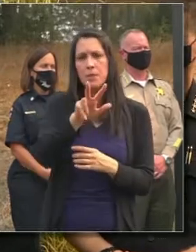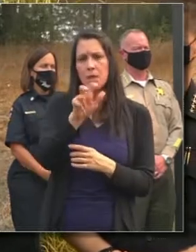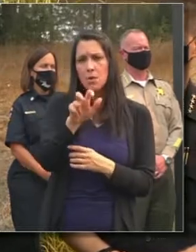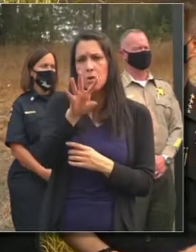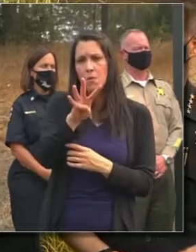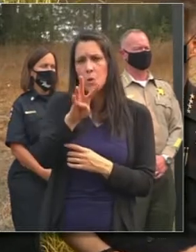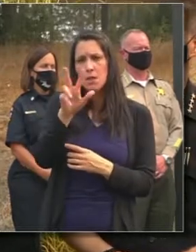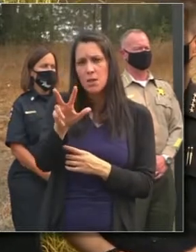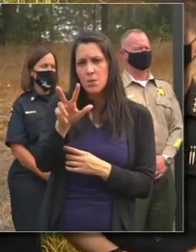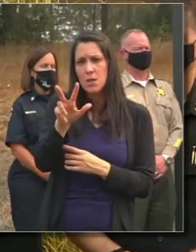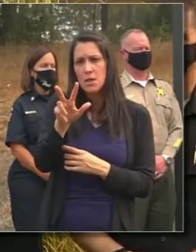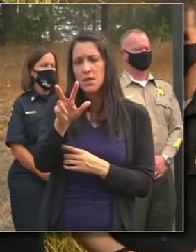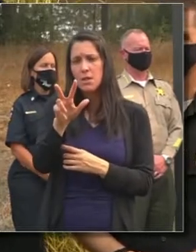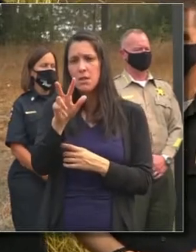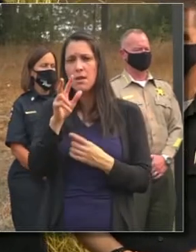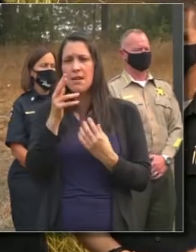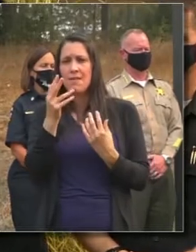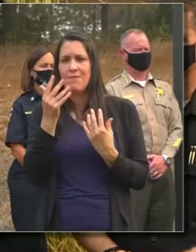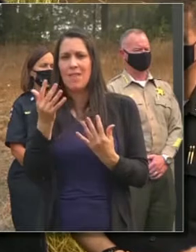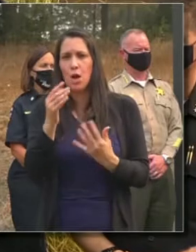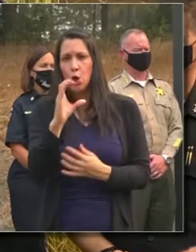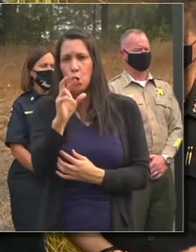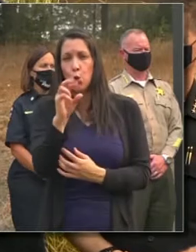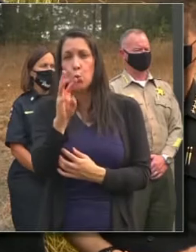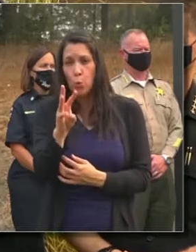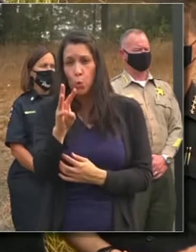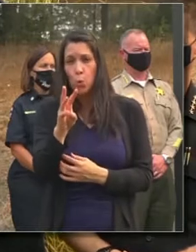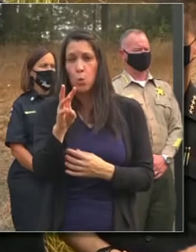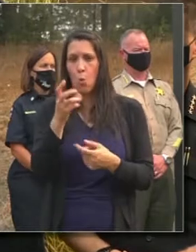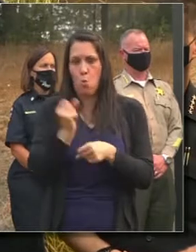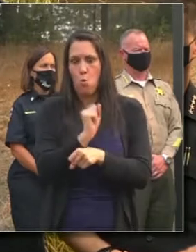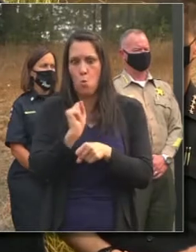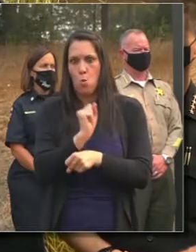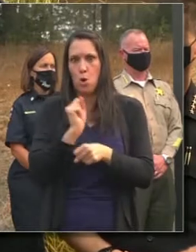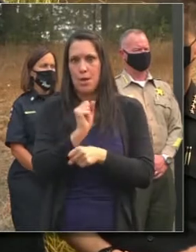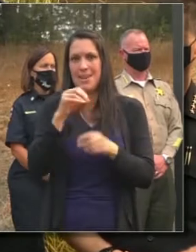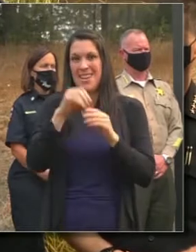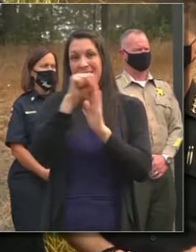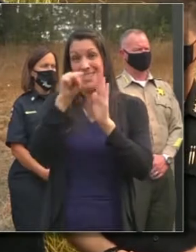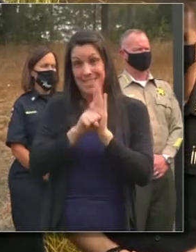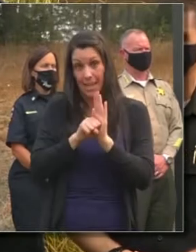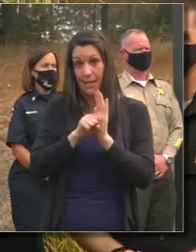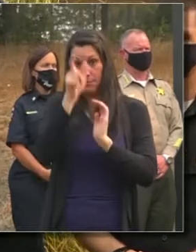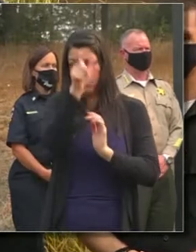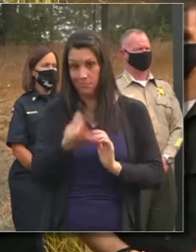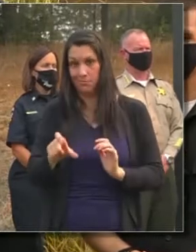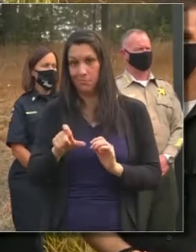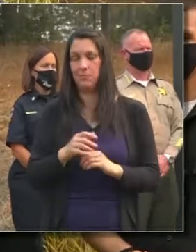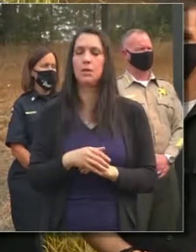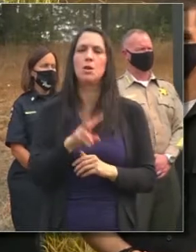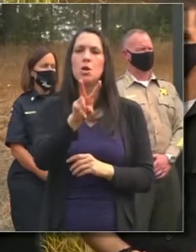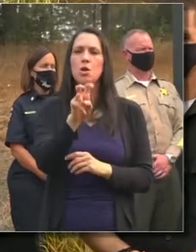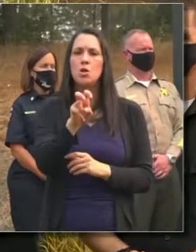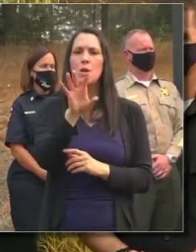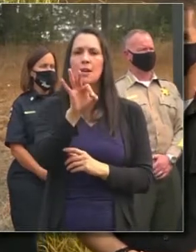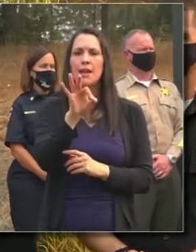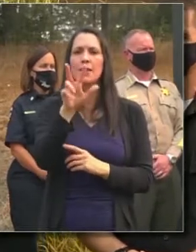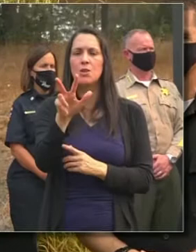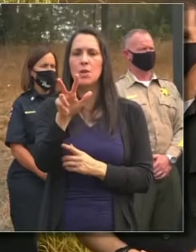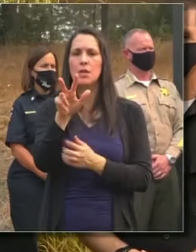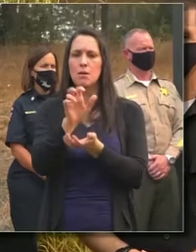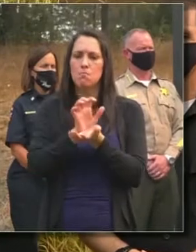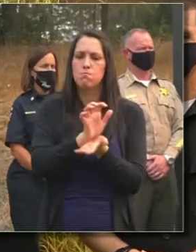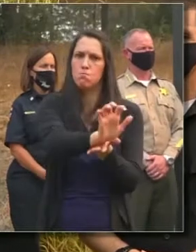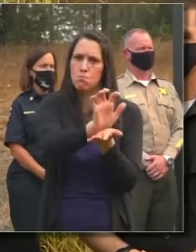a 343 equipos o cuadrillas de bomberos trabajando en california 293